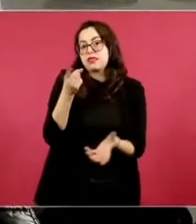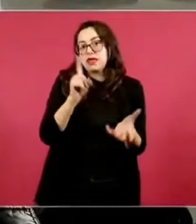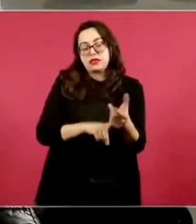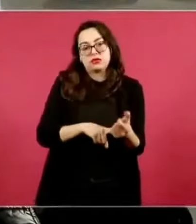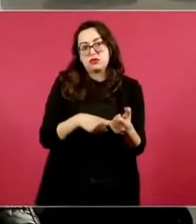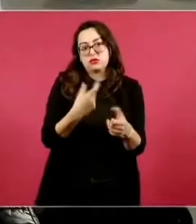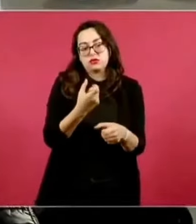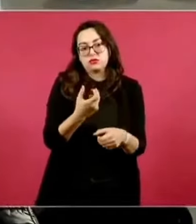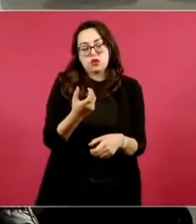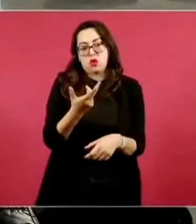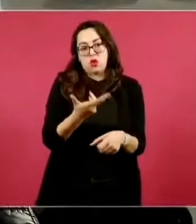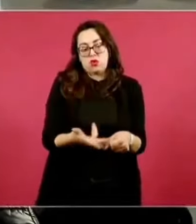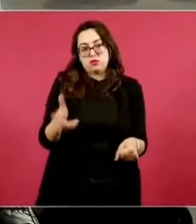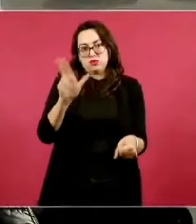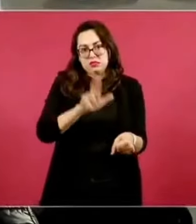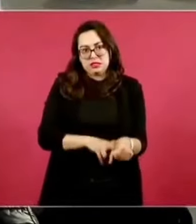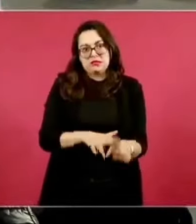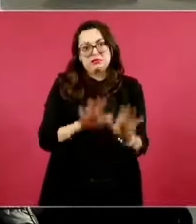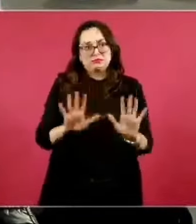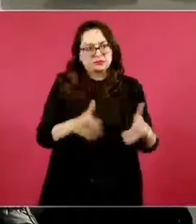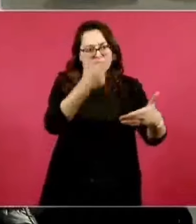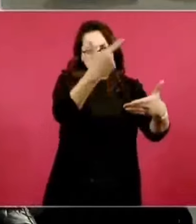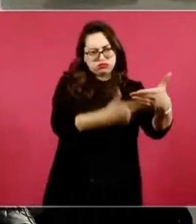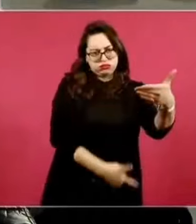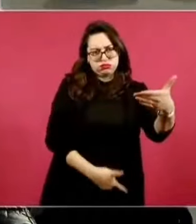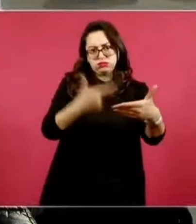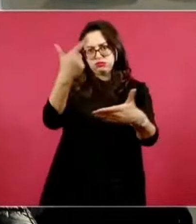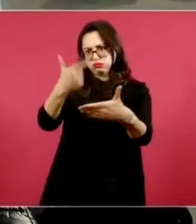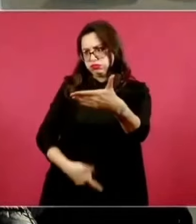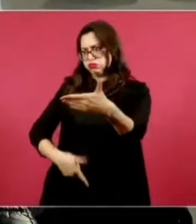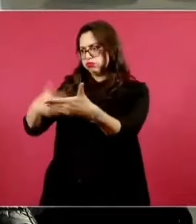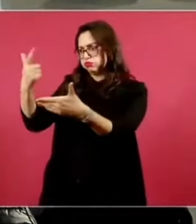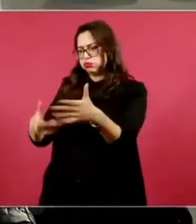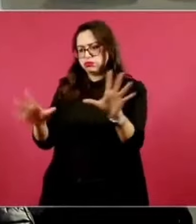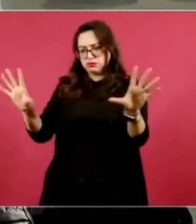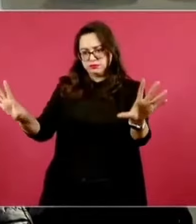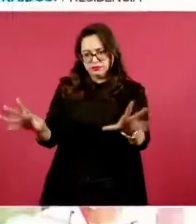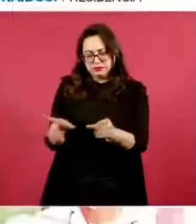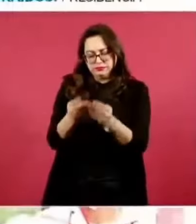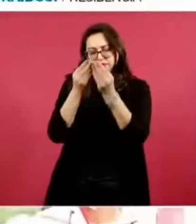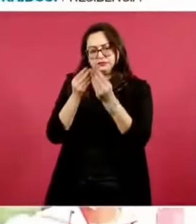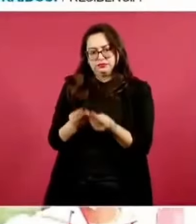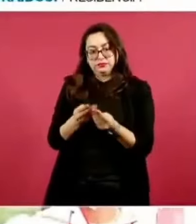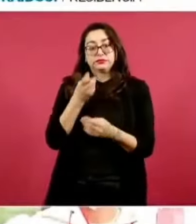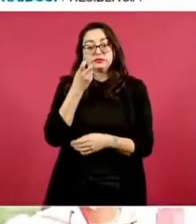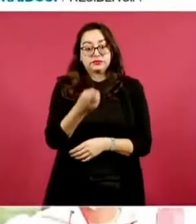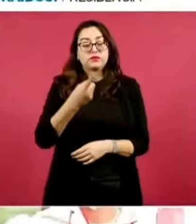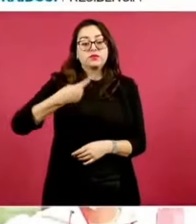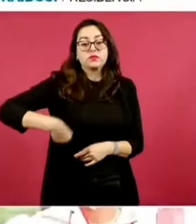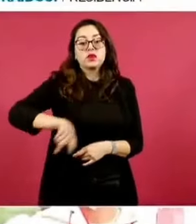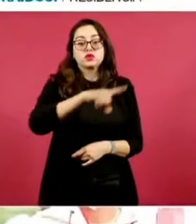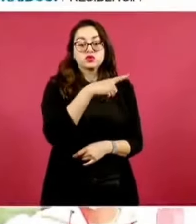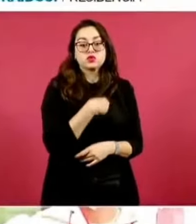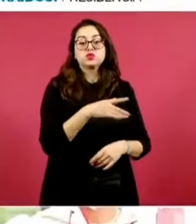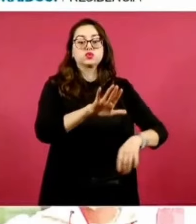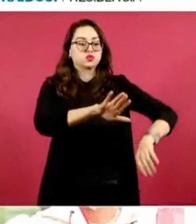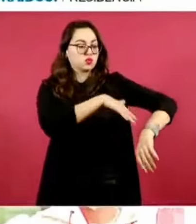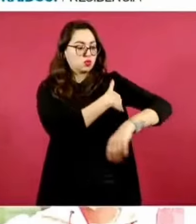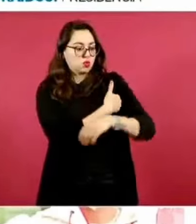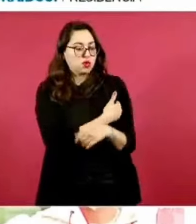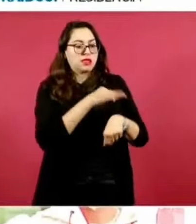sentido se tiene un inventario un stock de 2.4 millones de medicamentos de Estos